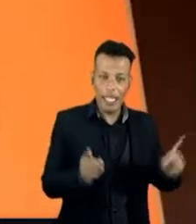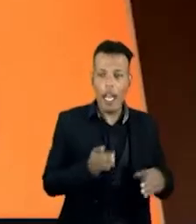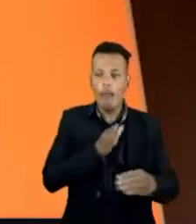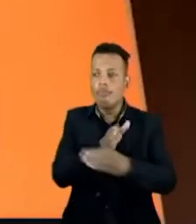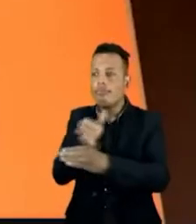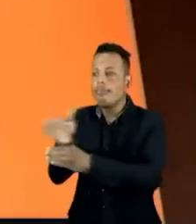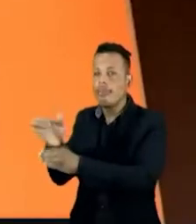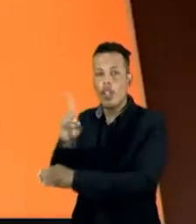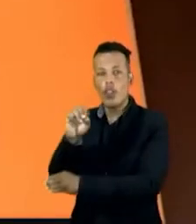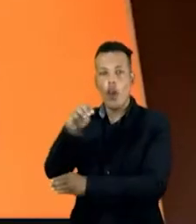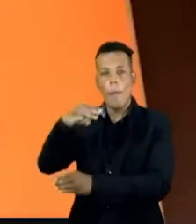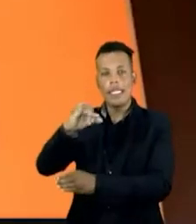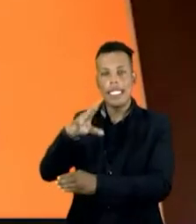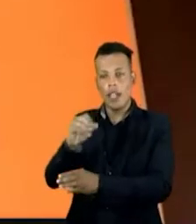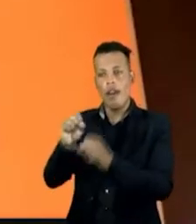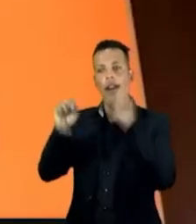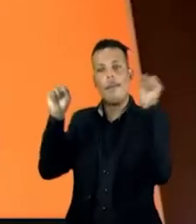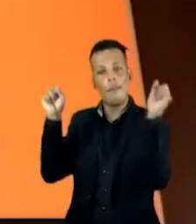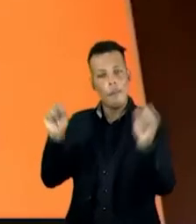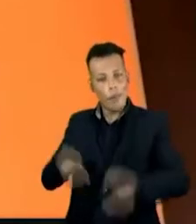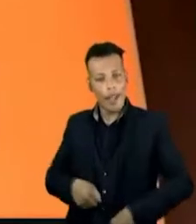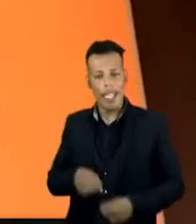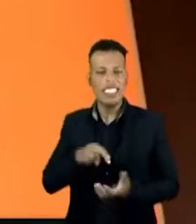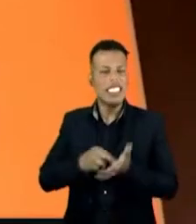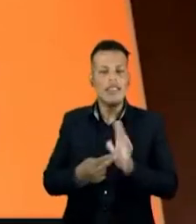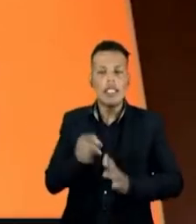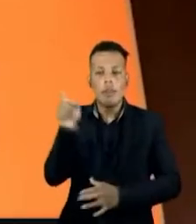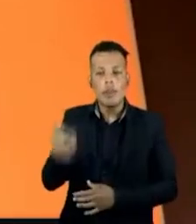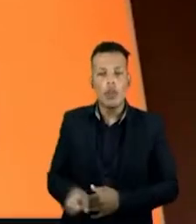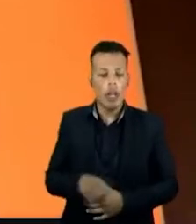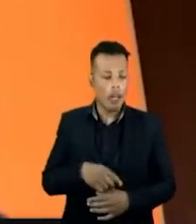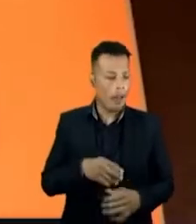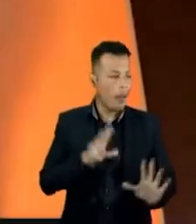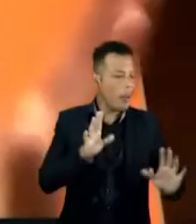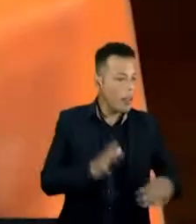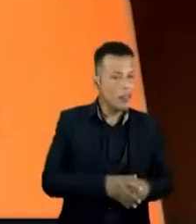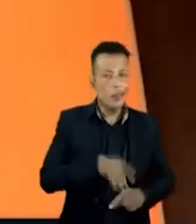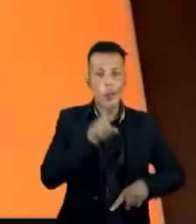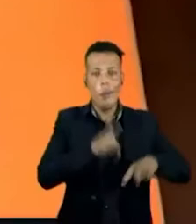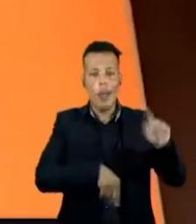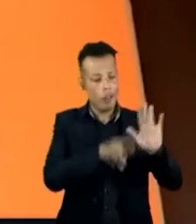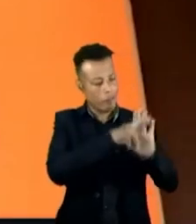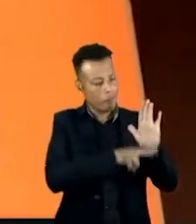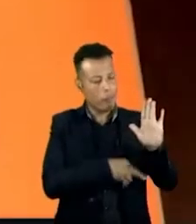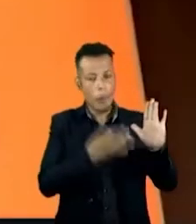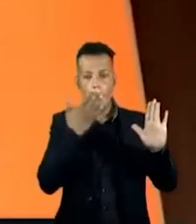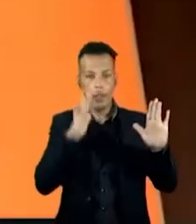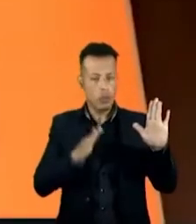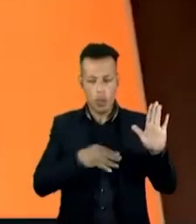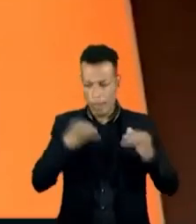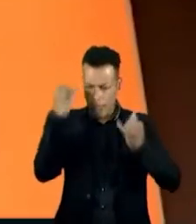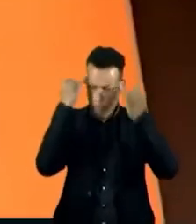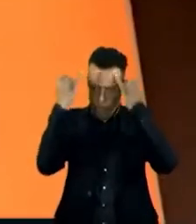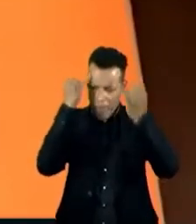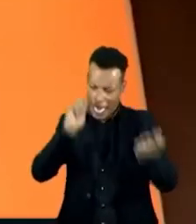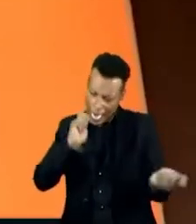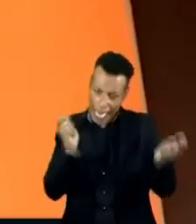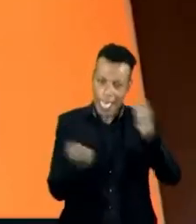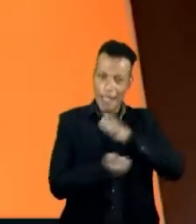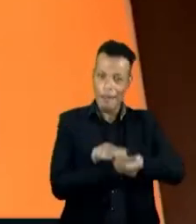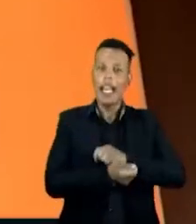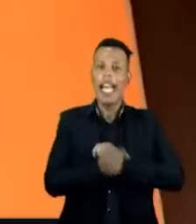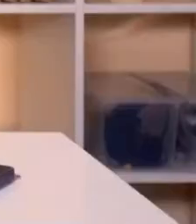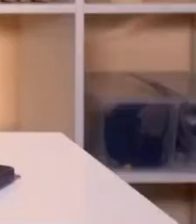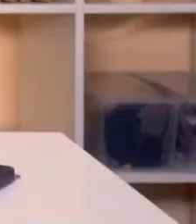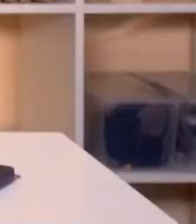llamados a cambiar reglas de juego, y eso me parece un regalo maravilloso y los hace completamente distintos al resto de los que actúan en el